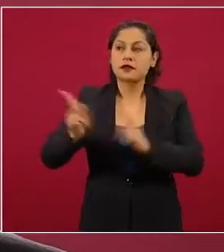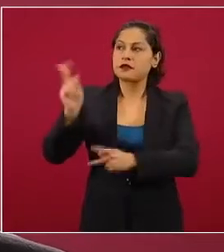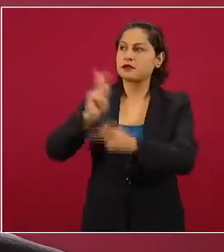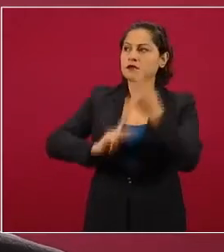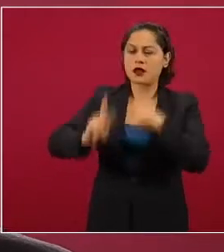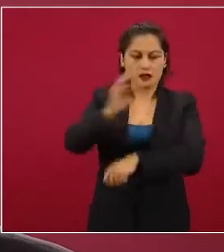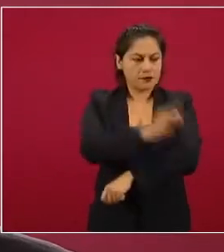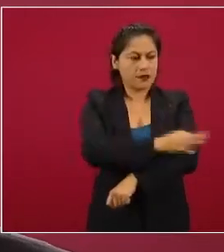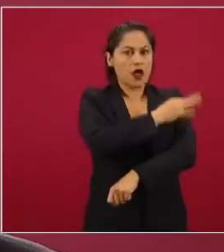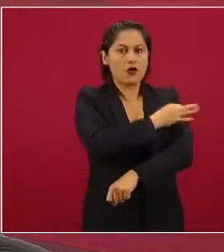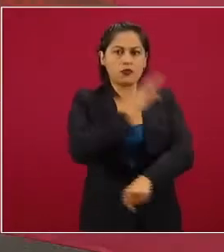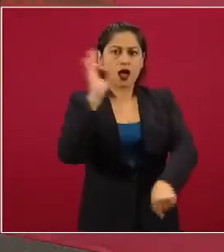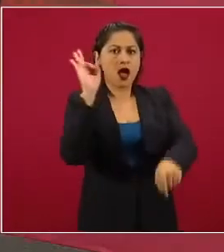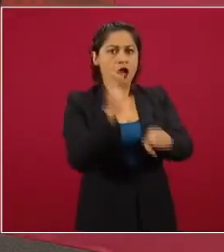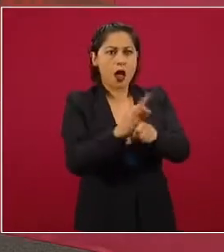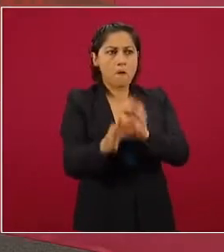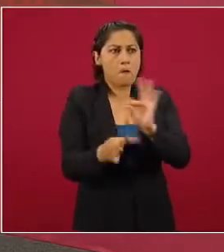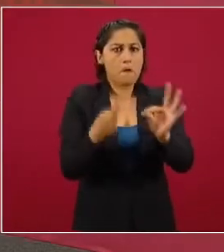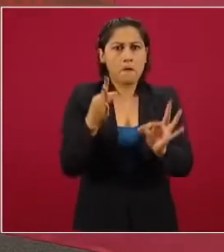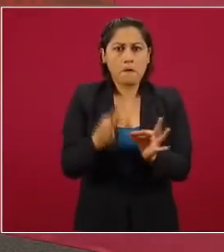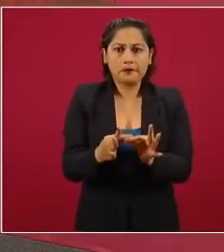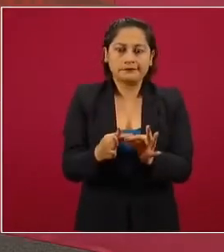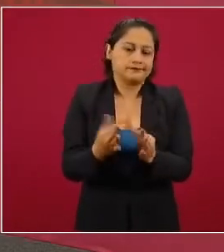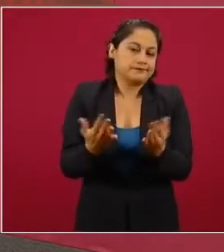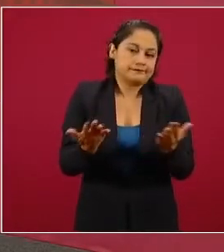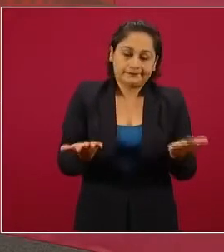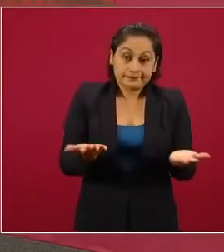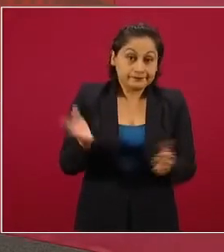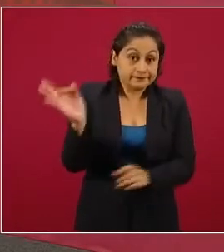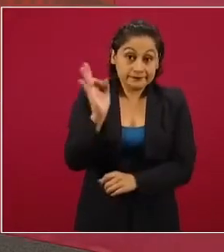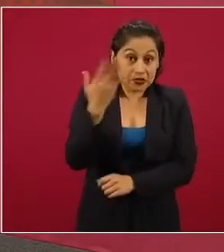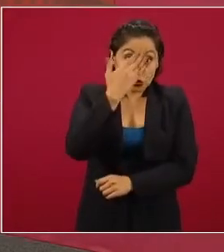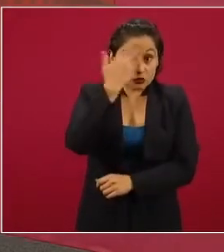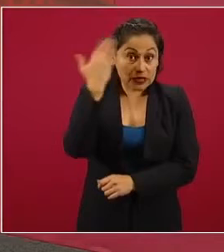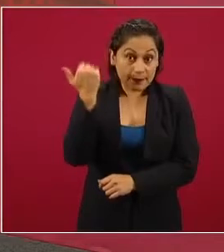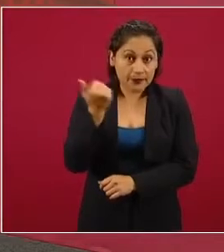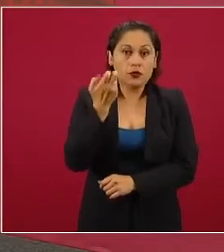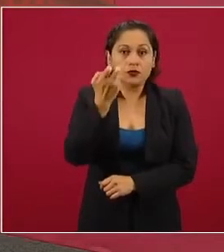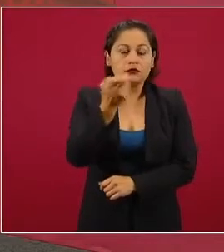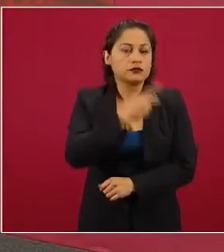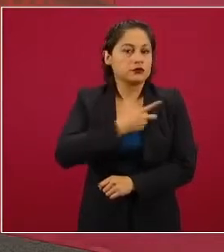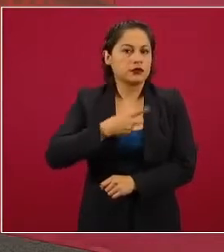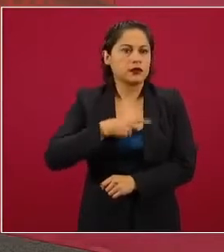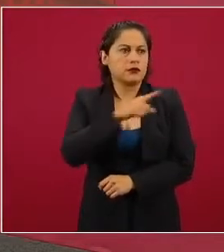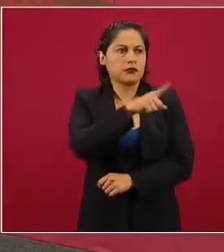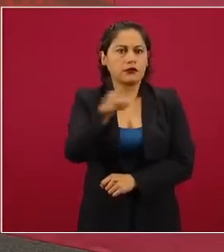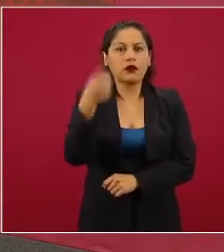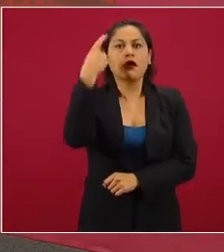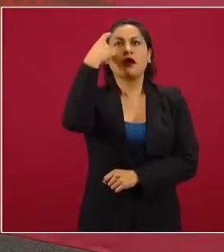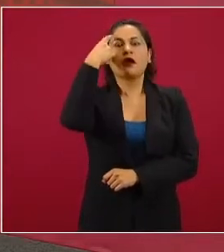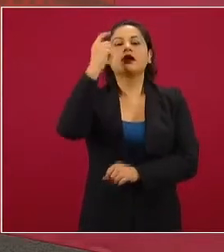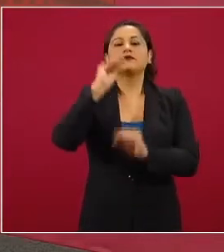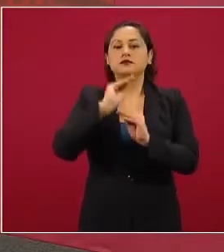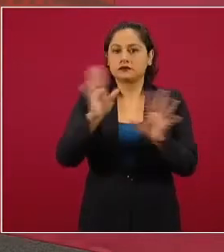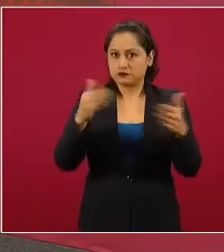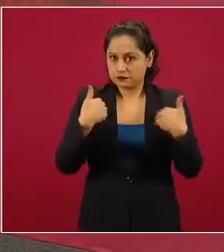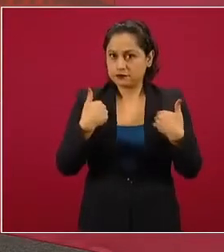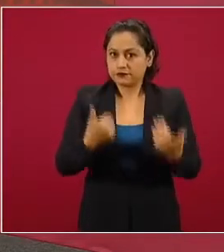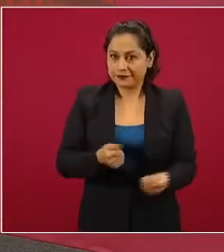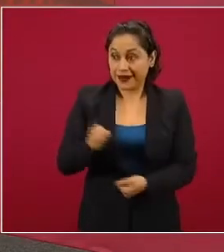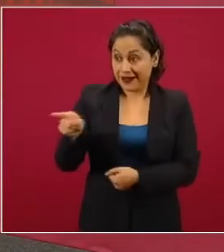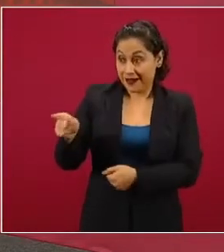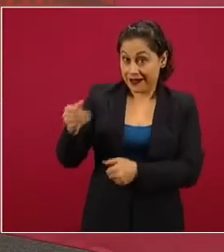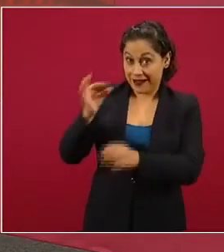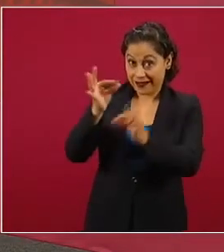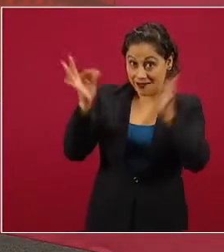eficacia. Esto también lo hemos comentado y es una realidad que hay que tener claros. Es muy importante tener vacunas, ya lo destacaba ahorita el canciller, la